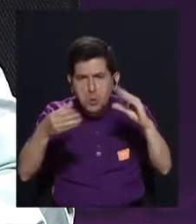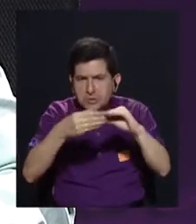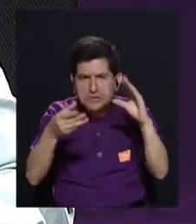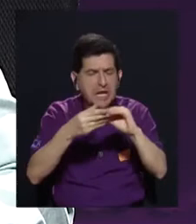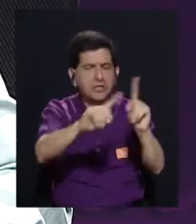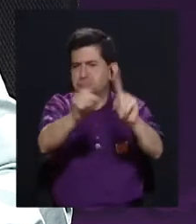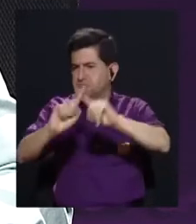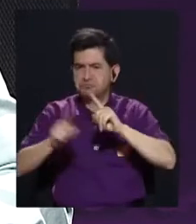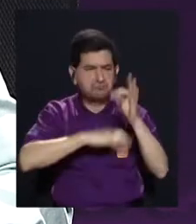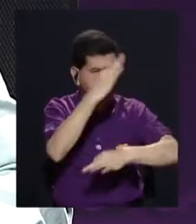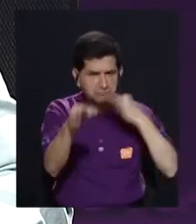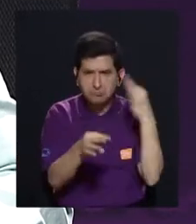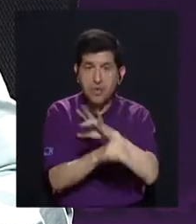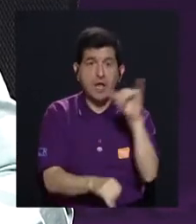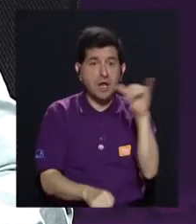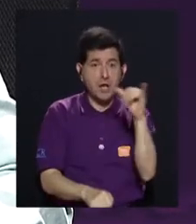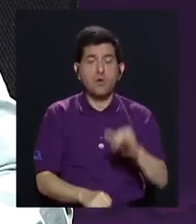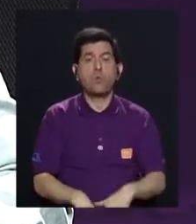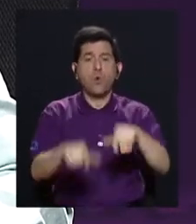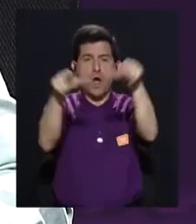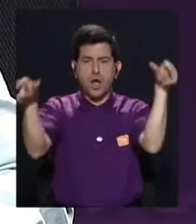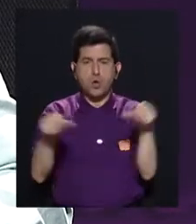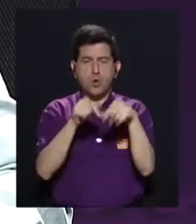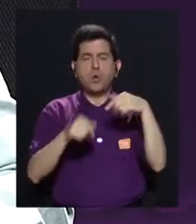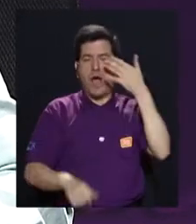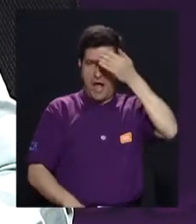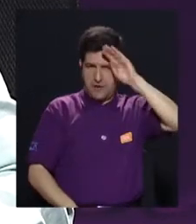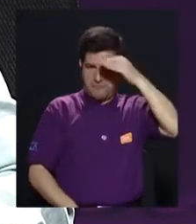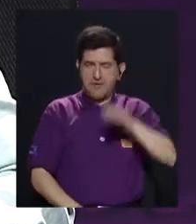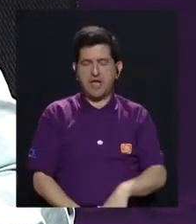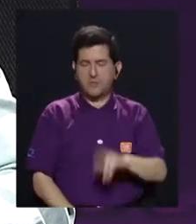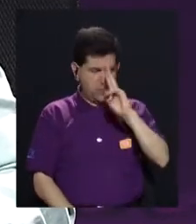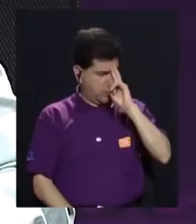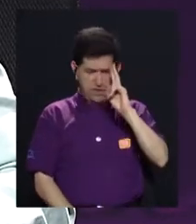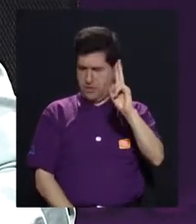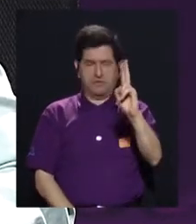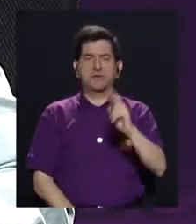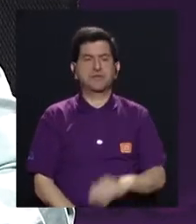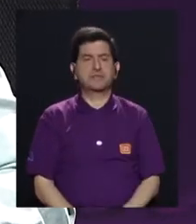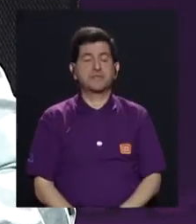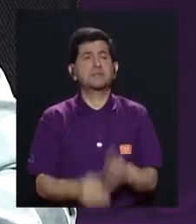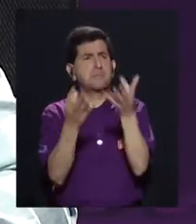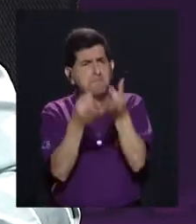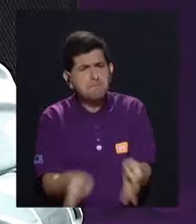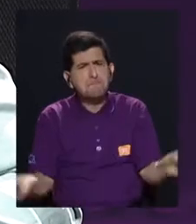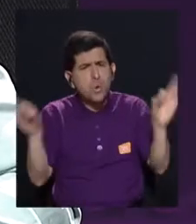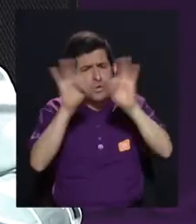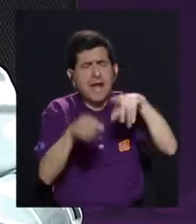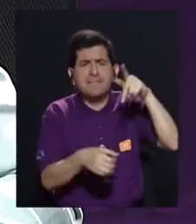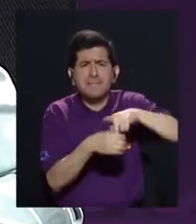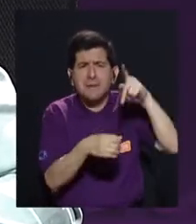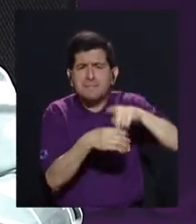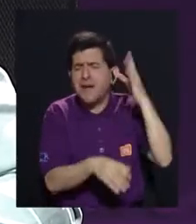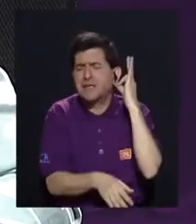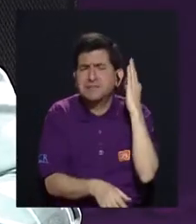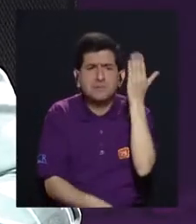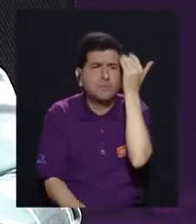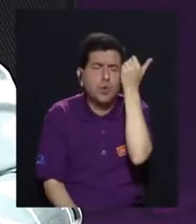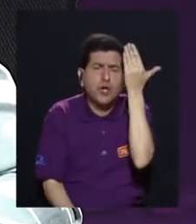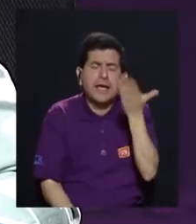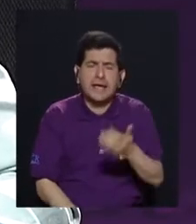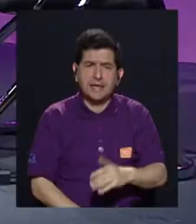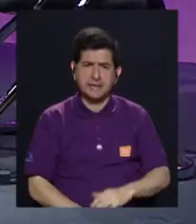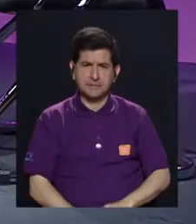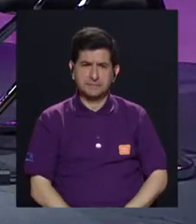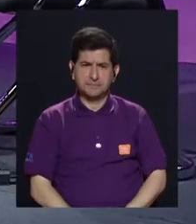y también mediante nuestra página de facebook y reverencias porque es importante la participación de las mujeres